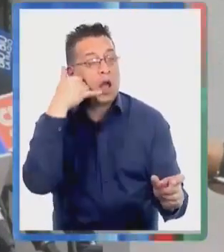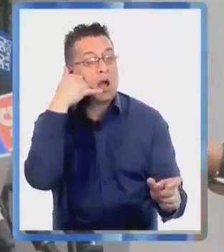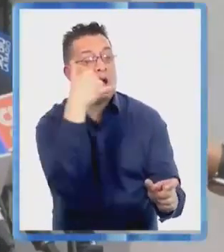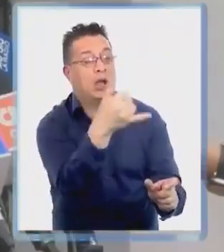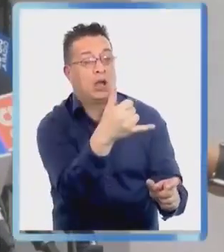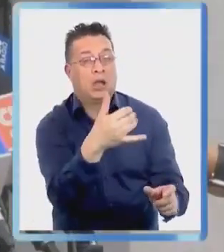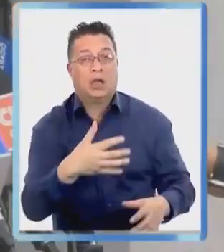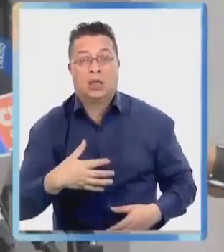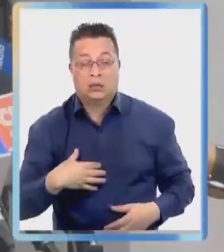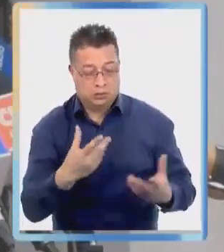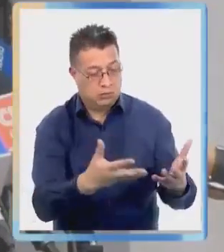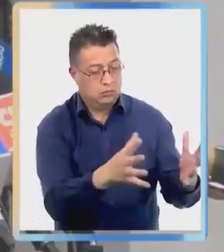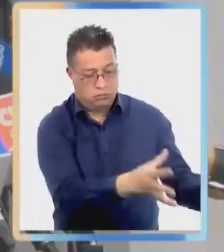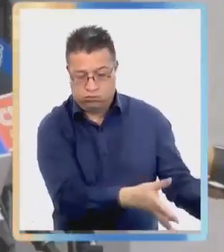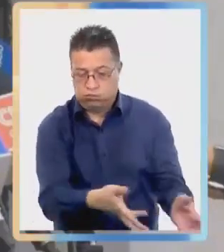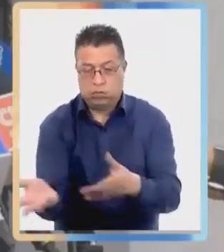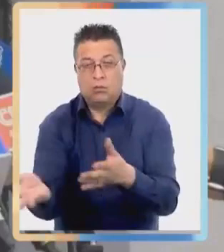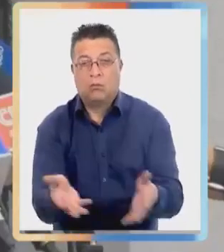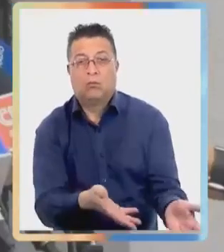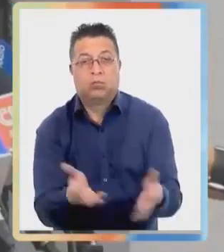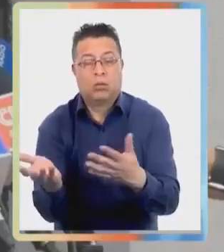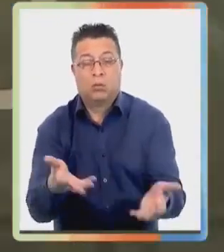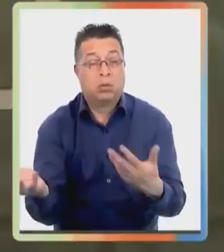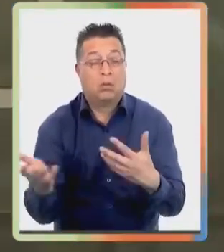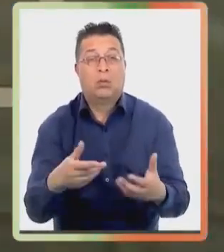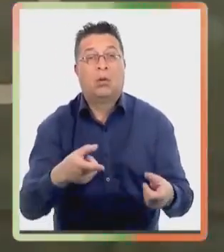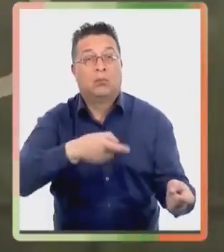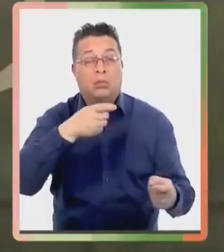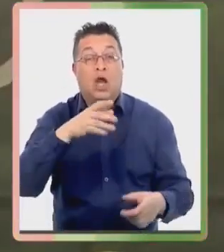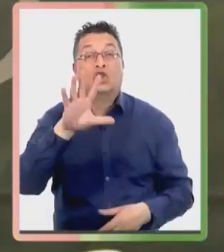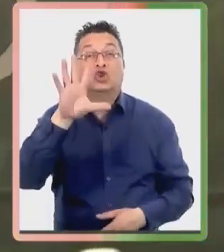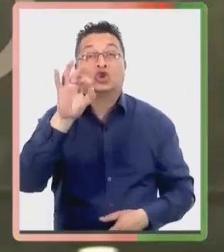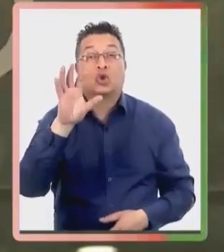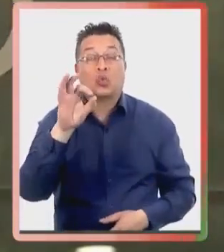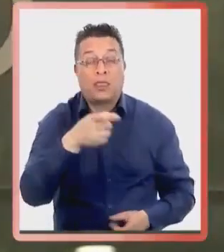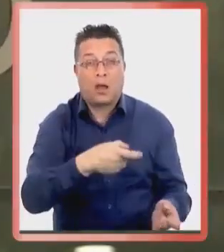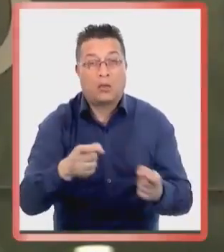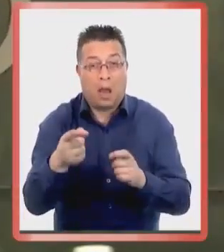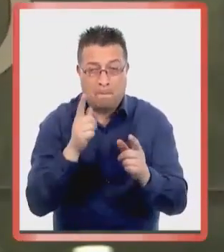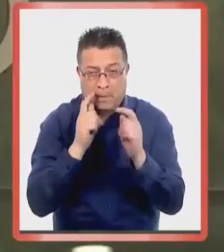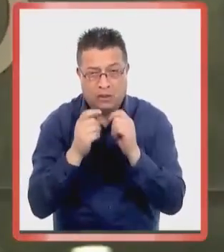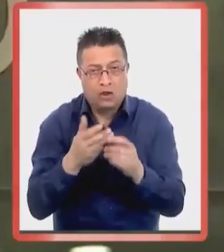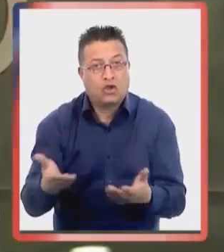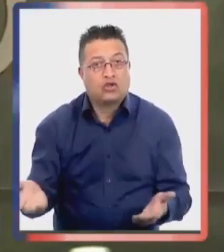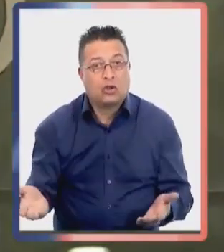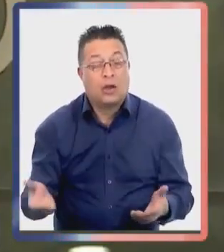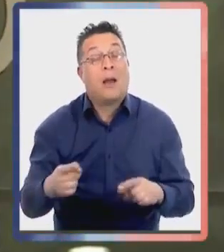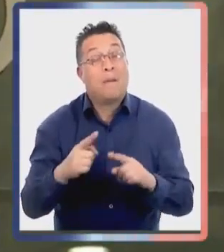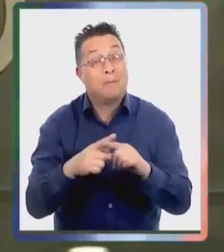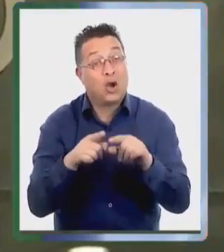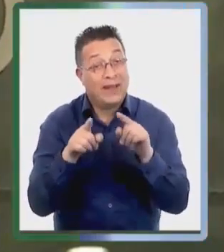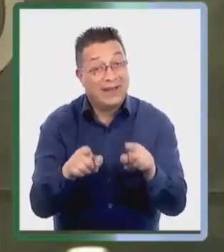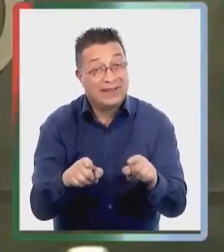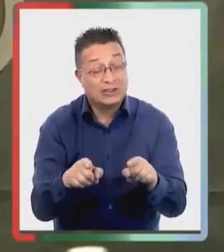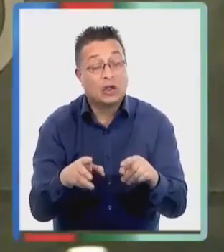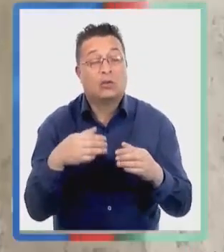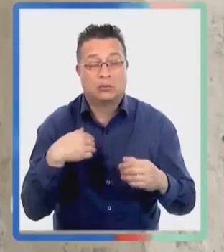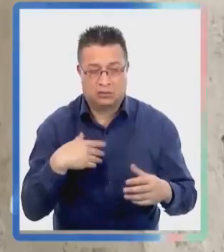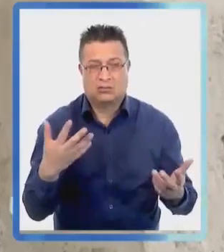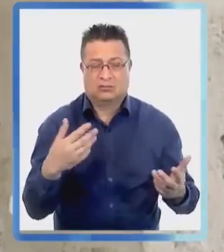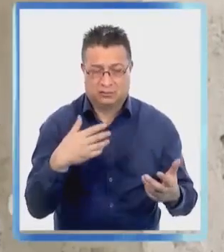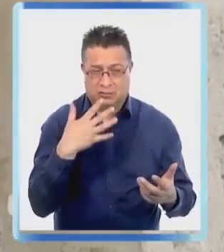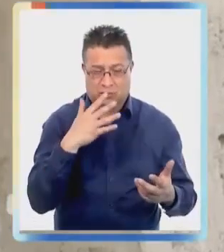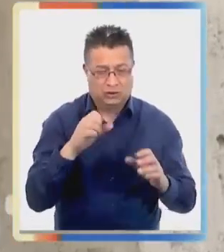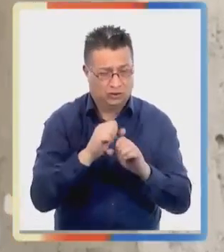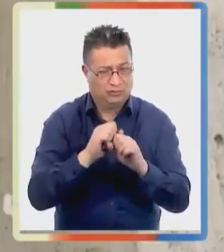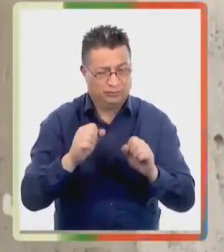civil, no es el primero que ha ocurrido en nuestra historia. Pocas horas después del robo en una casa de calle Manuel Rodríguez en la comuna